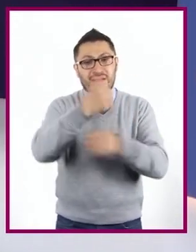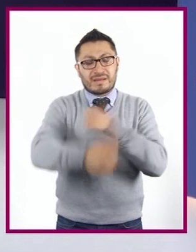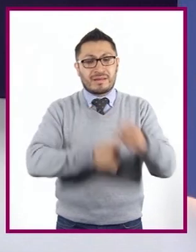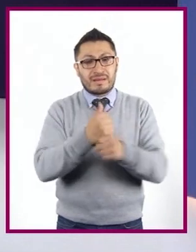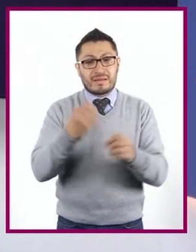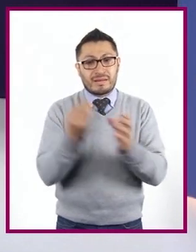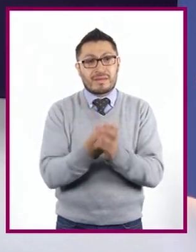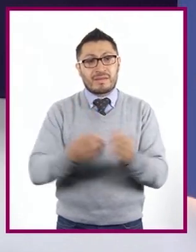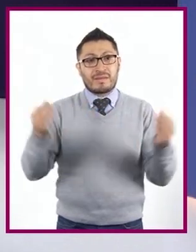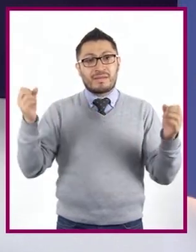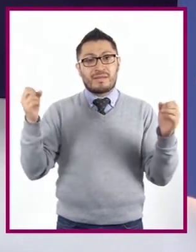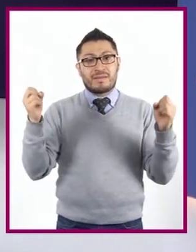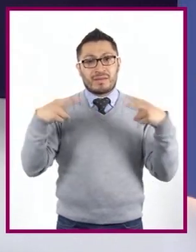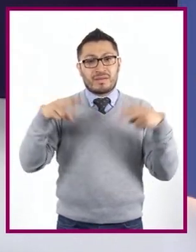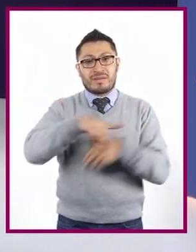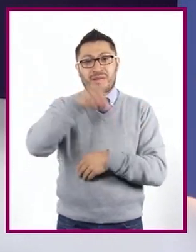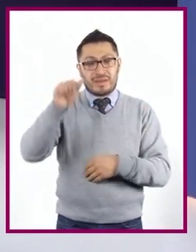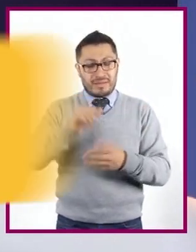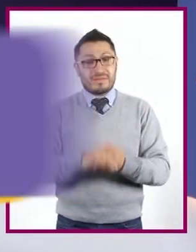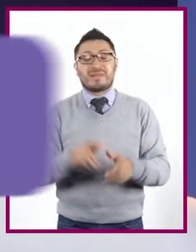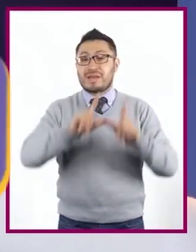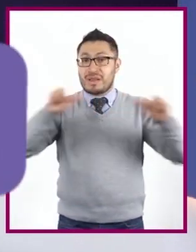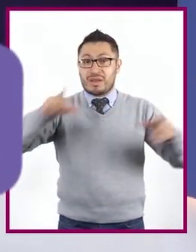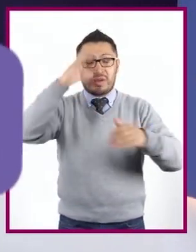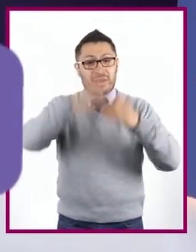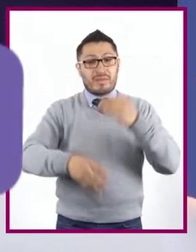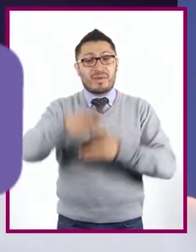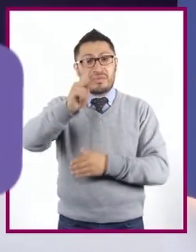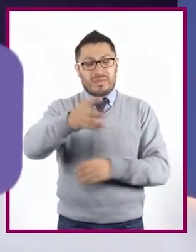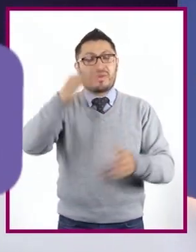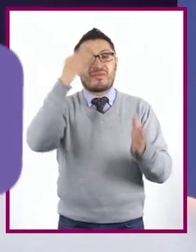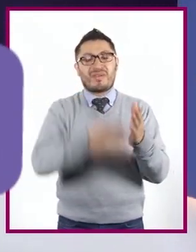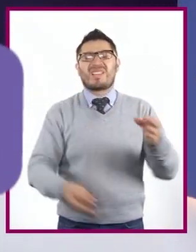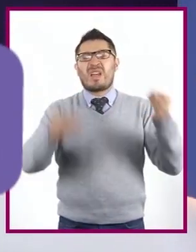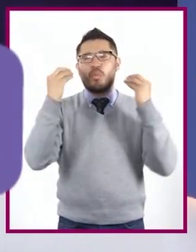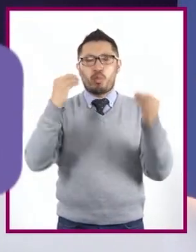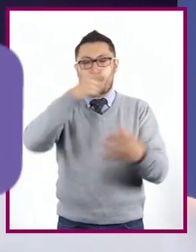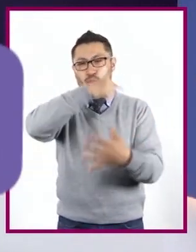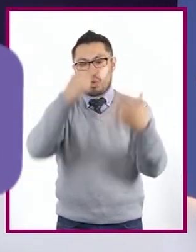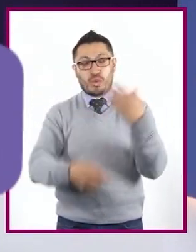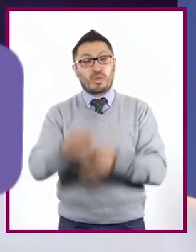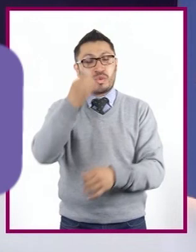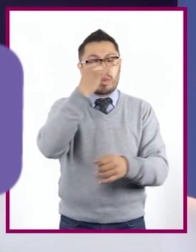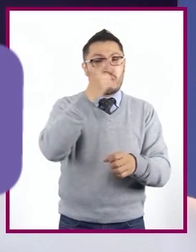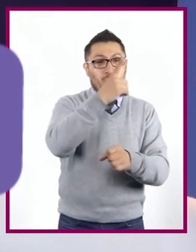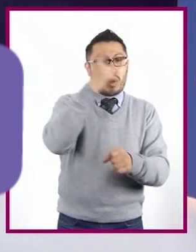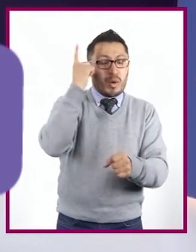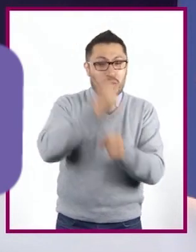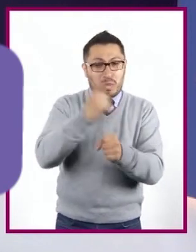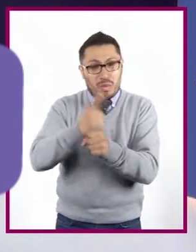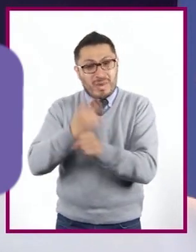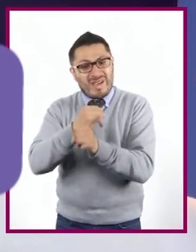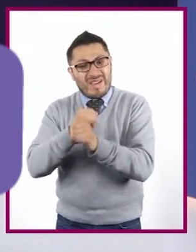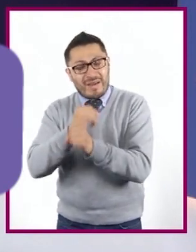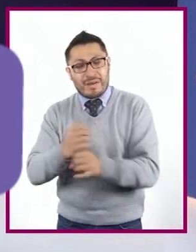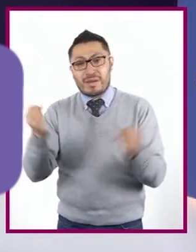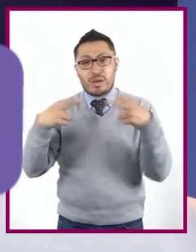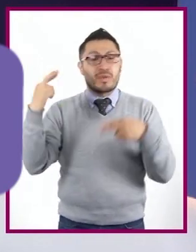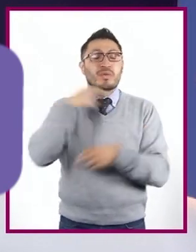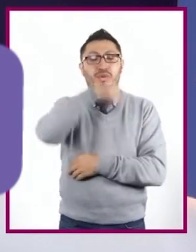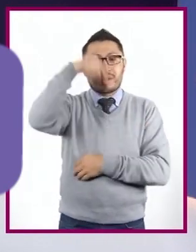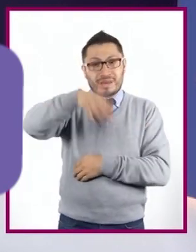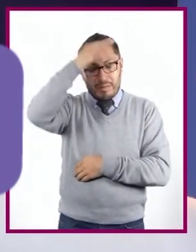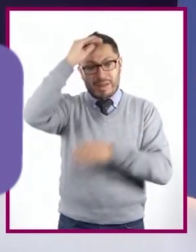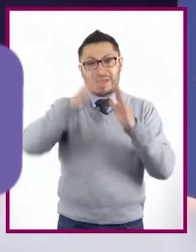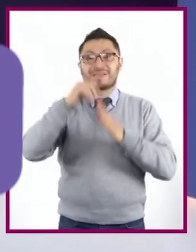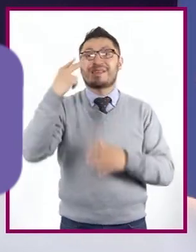la próxima! Listo, terminamos, pero aún nos queda mucho por explorar y descubrir, así que nos vemos pronto aquí en